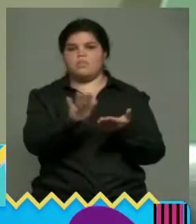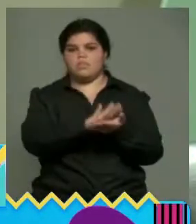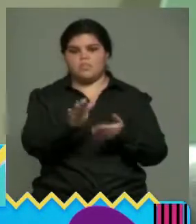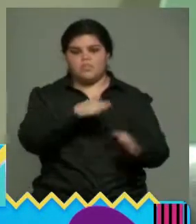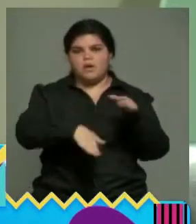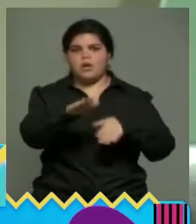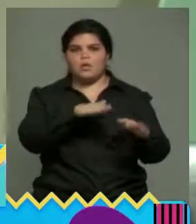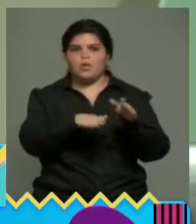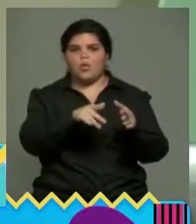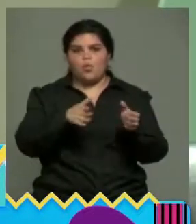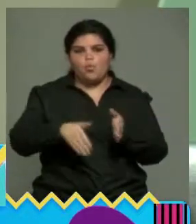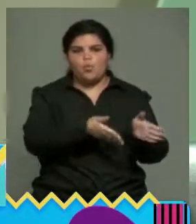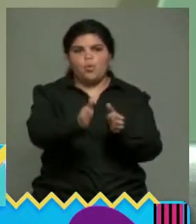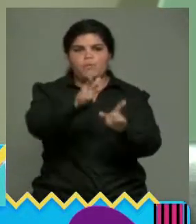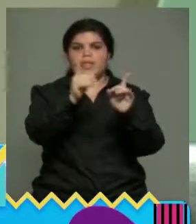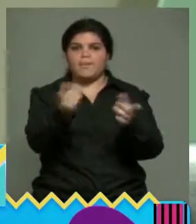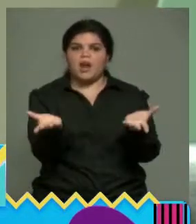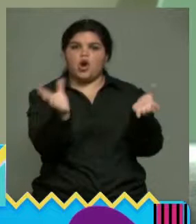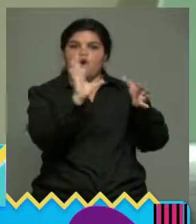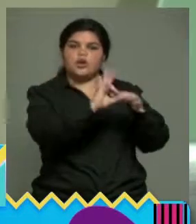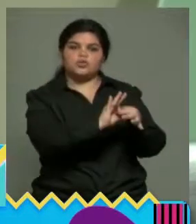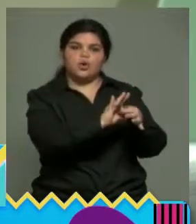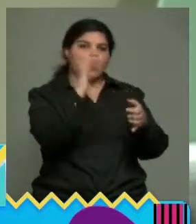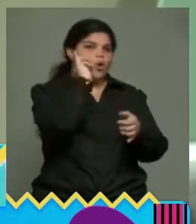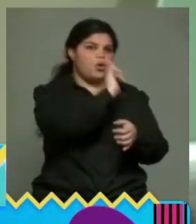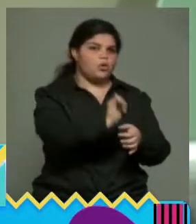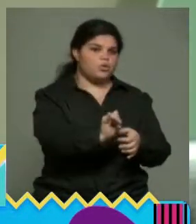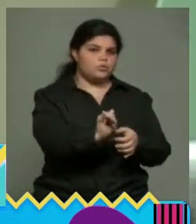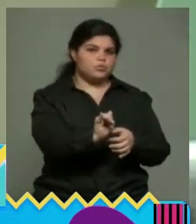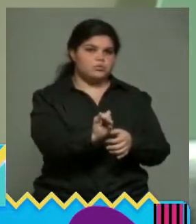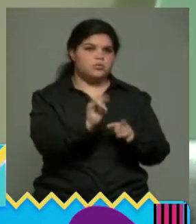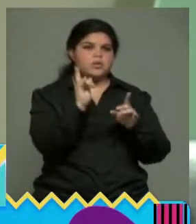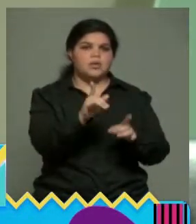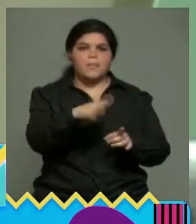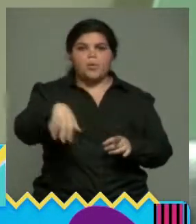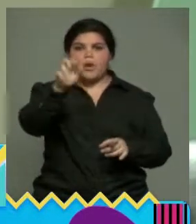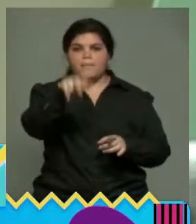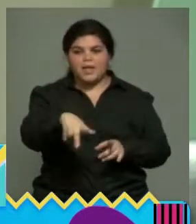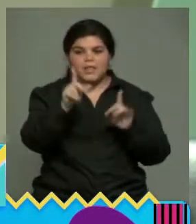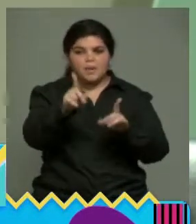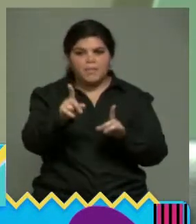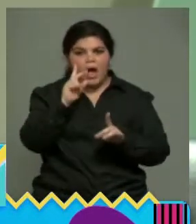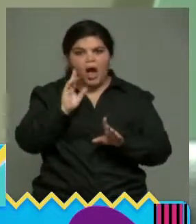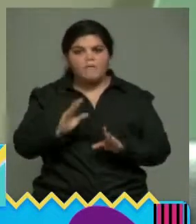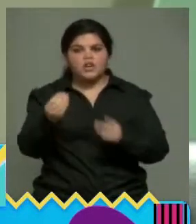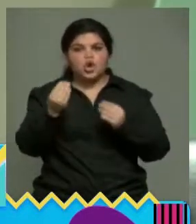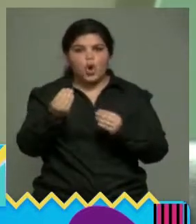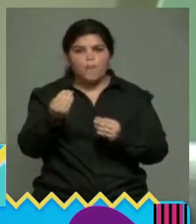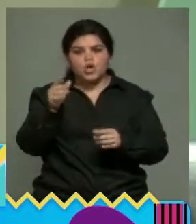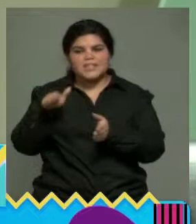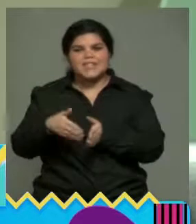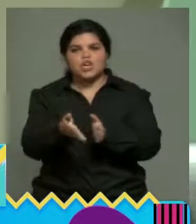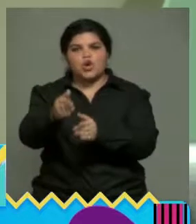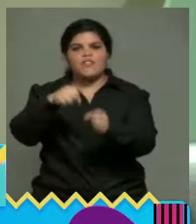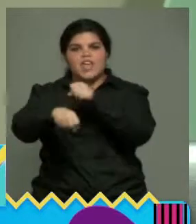están interconectando con Godoy Cruz. Pues Mayén ahora con sus obras que está haciendo también está previendo ciclovías. Es decir, ya todos los